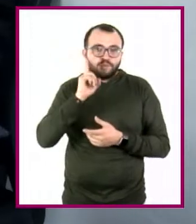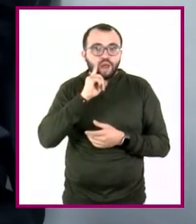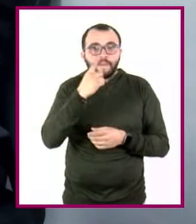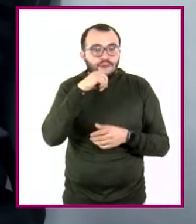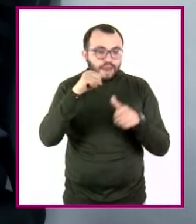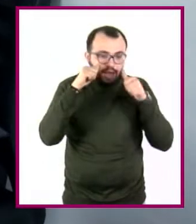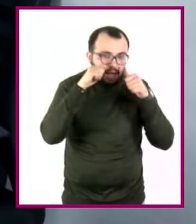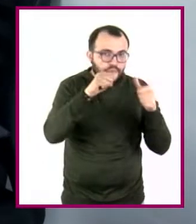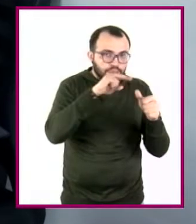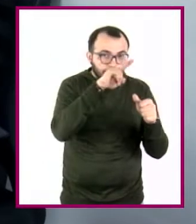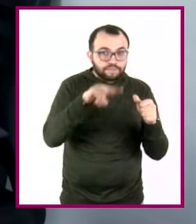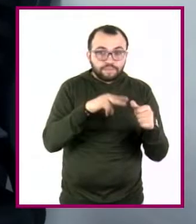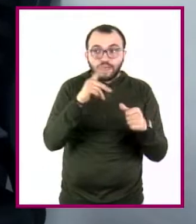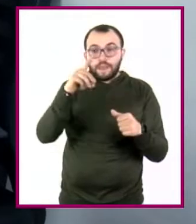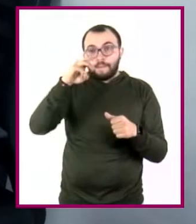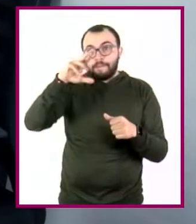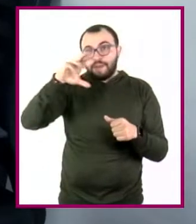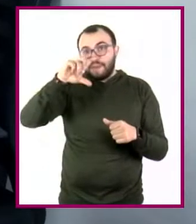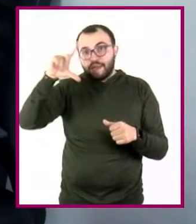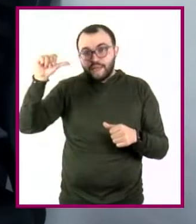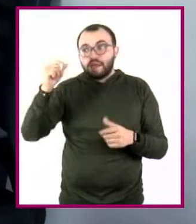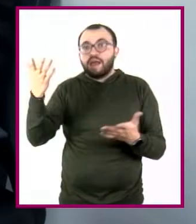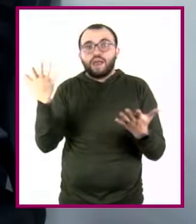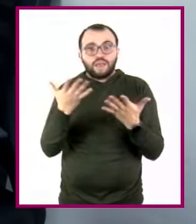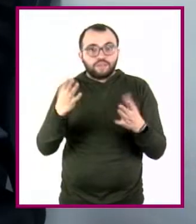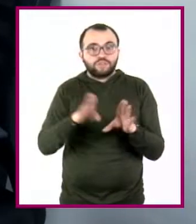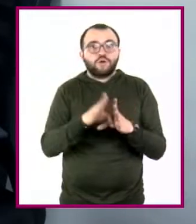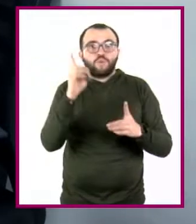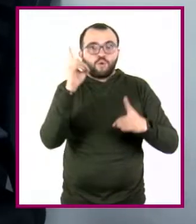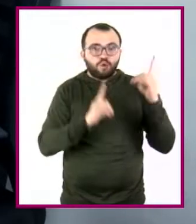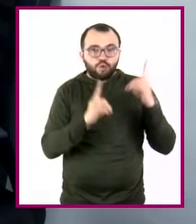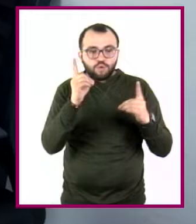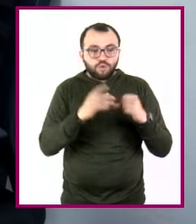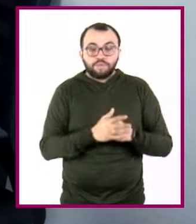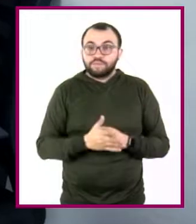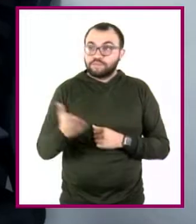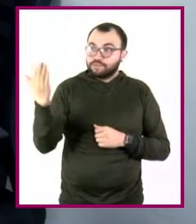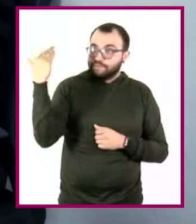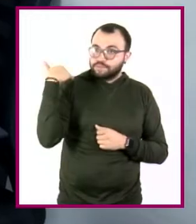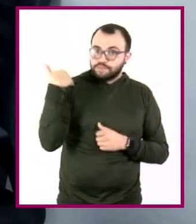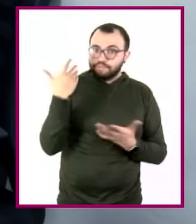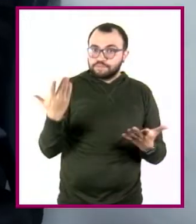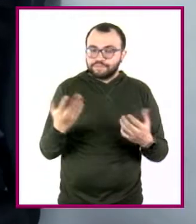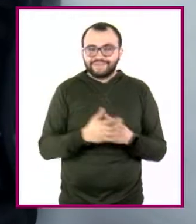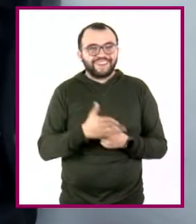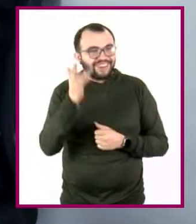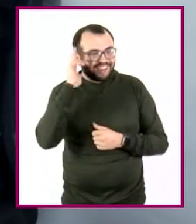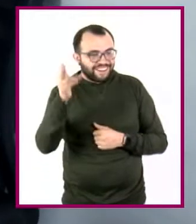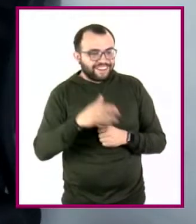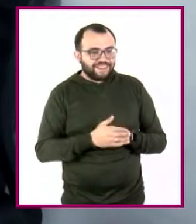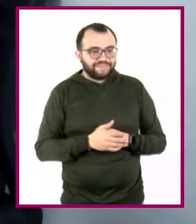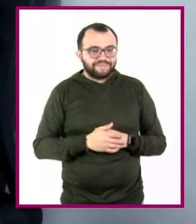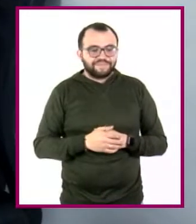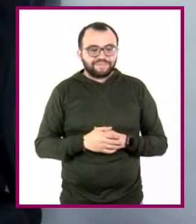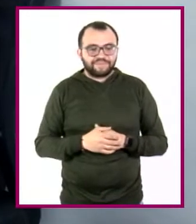sí, Mireya nos ayudará a resolver nuestras dudas. ¿Me hablaban, jóvenes? Hola Mireya.